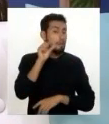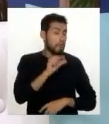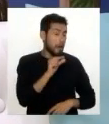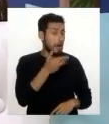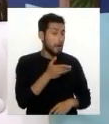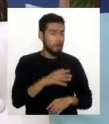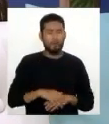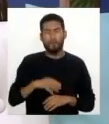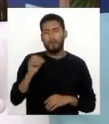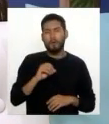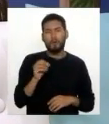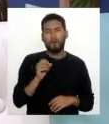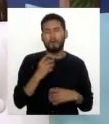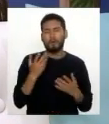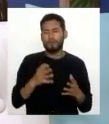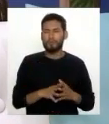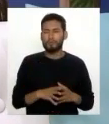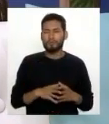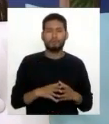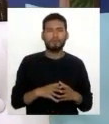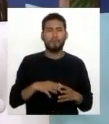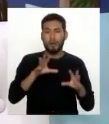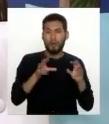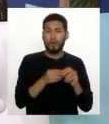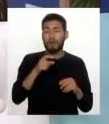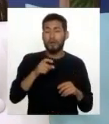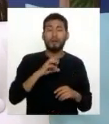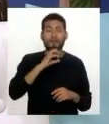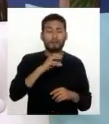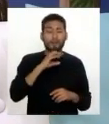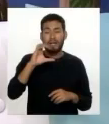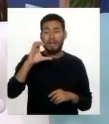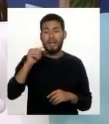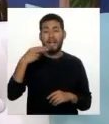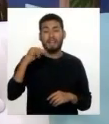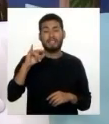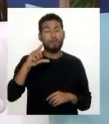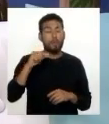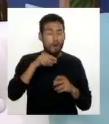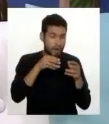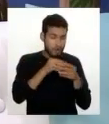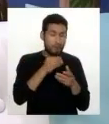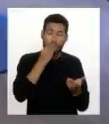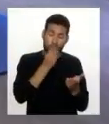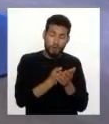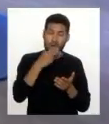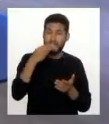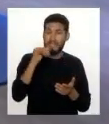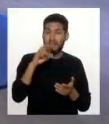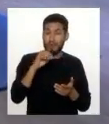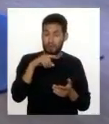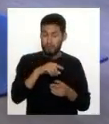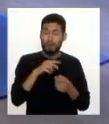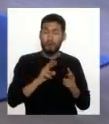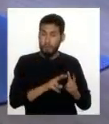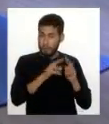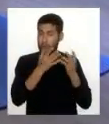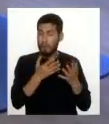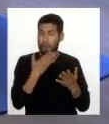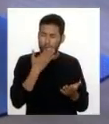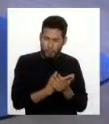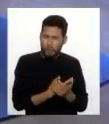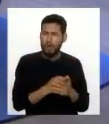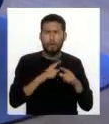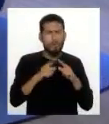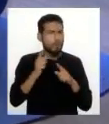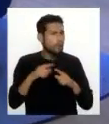barato, o quizás puedo estar comiendo, añadir un cereal como es la cañigua, que también es muy rica en hierro, igual de origen vegetal. Entonces puedo ver